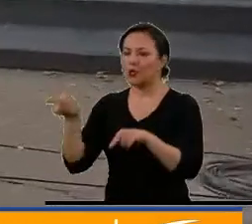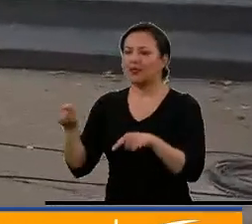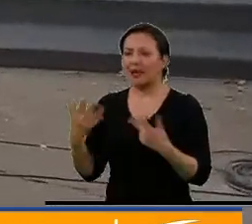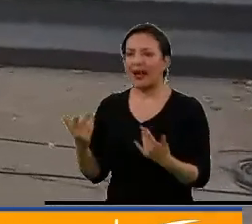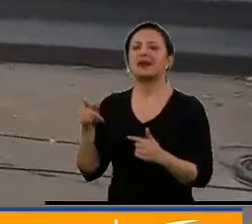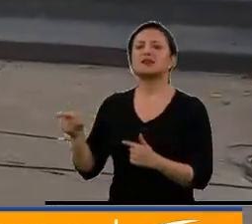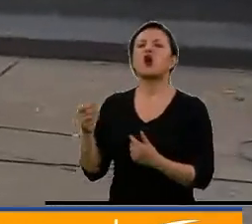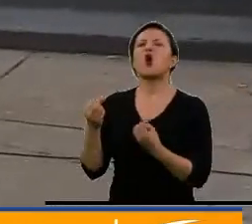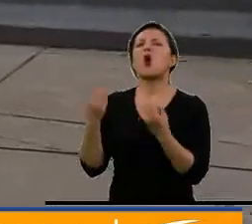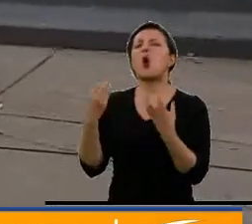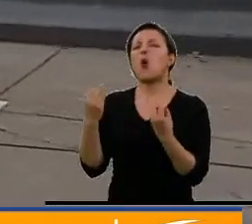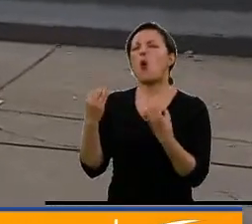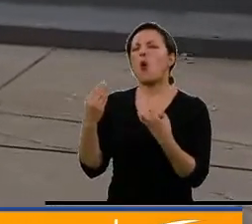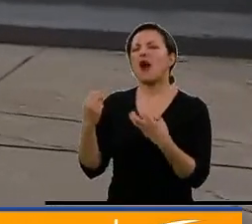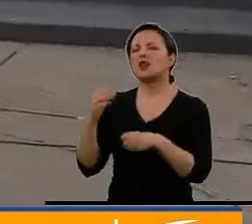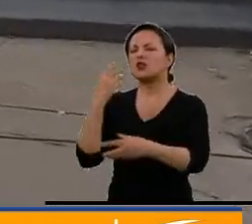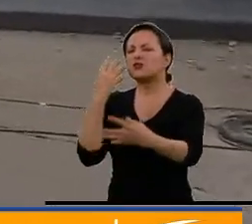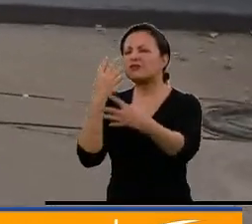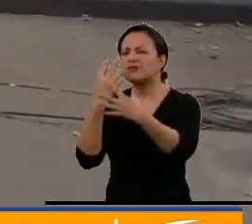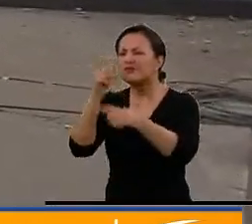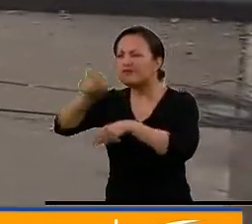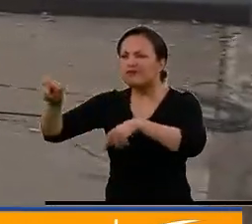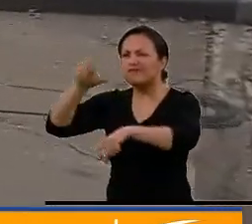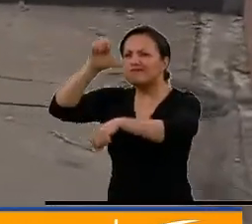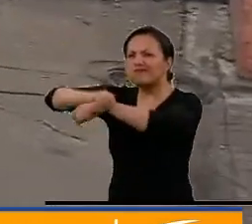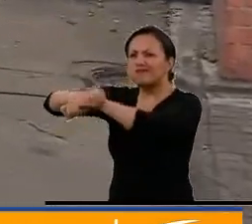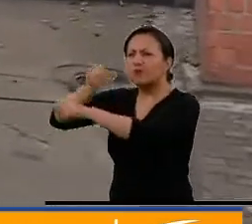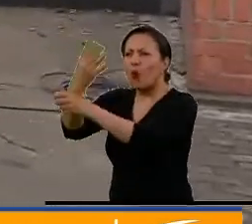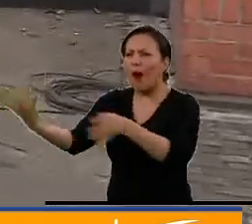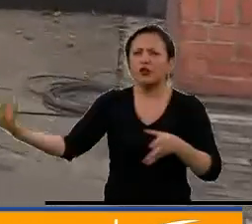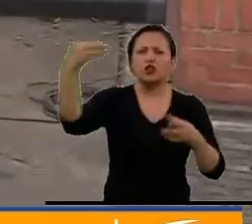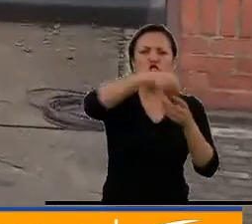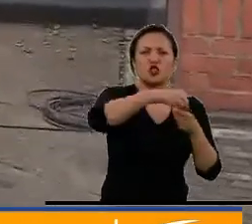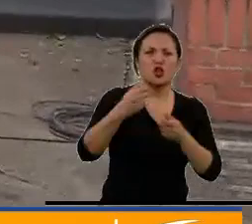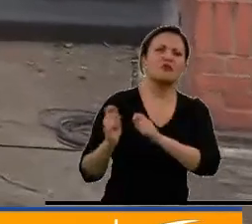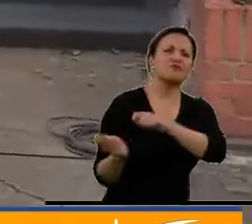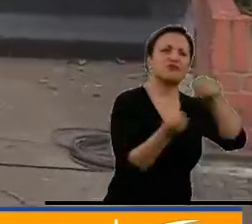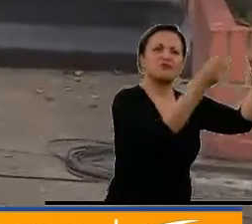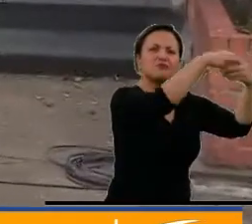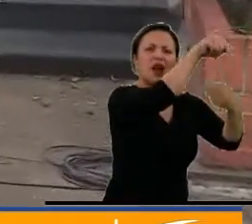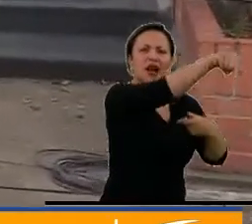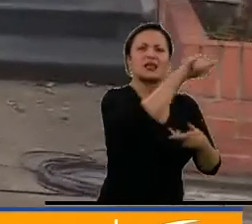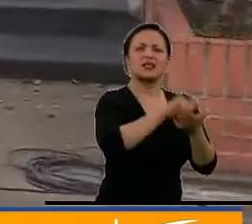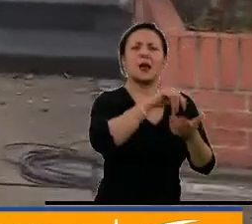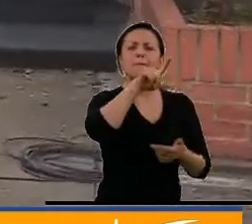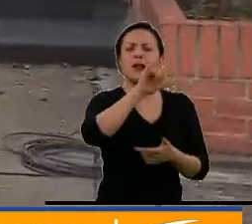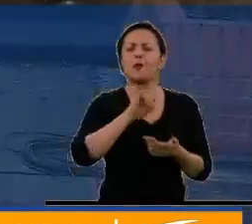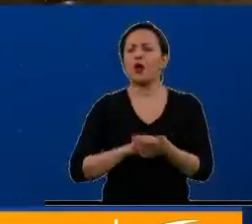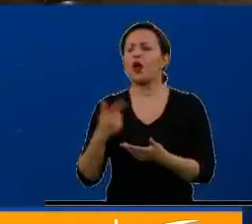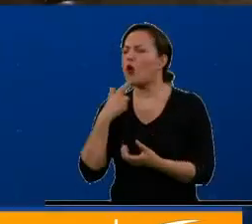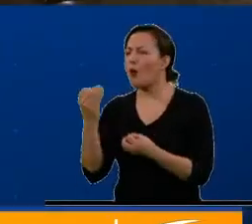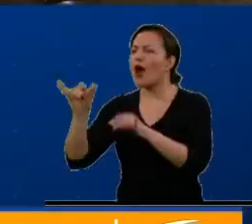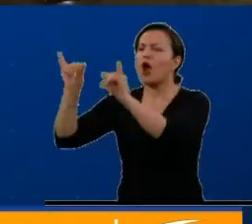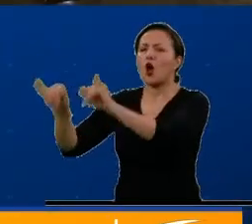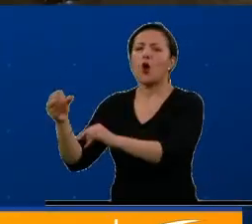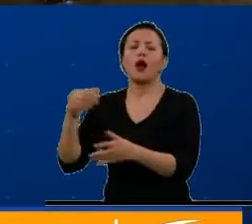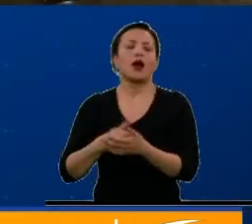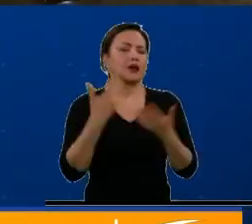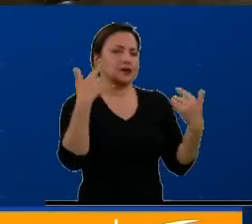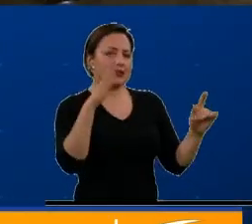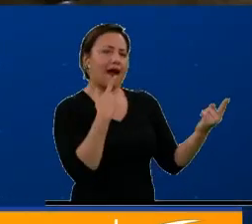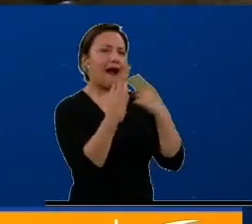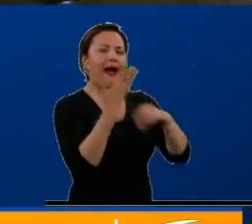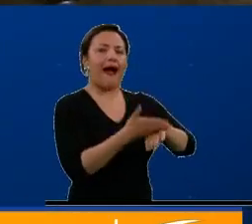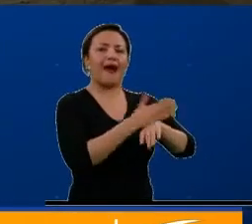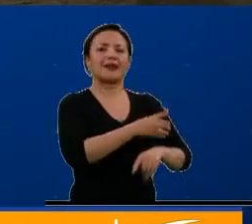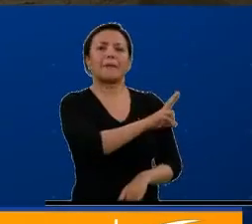¿Cuántos detenidos se van a llevar y cómo va a quedar esta estación aquí? Sí, la Policía Nacional ha dispuesto unas mesas de trabajo con el viceministro del